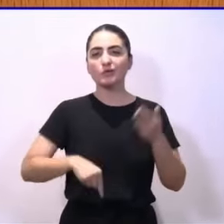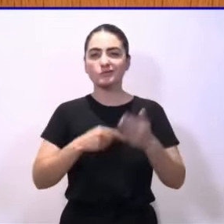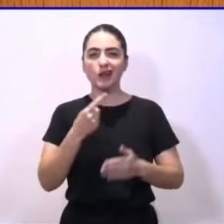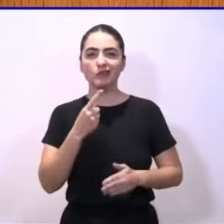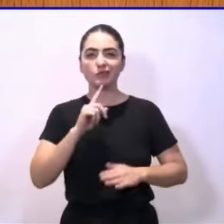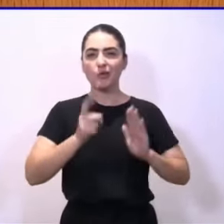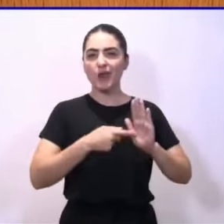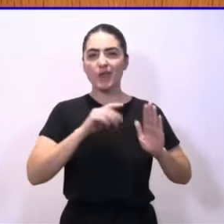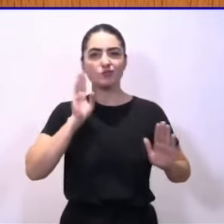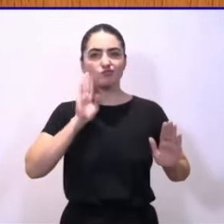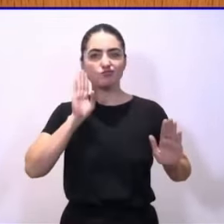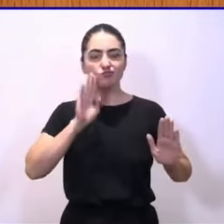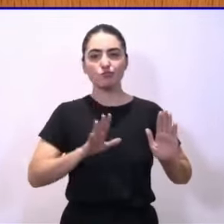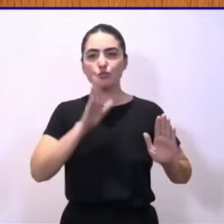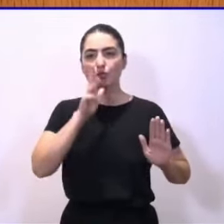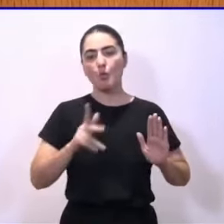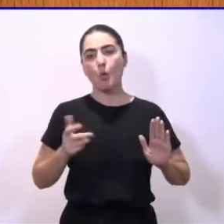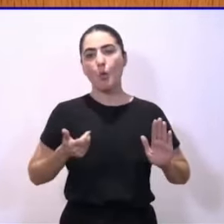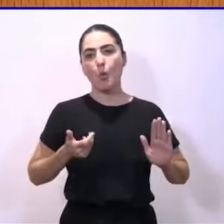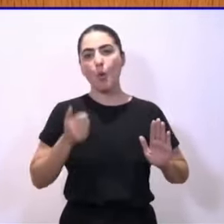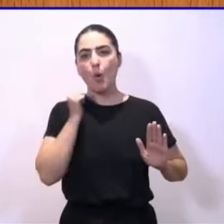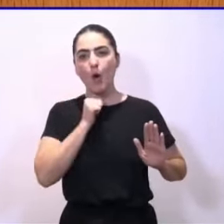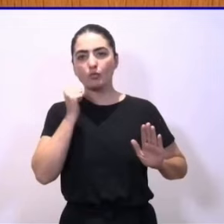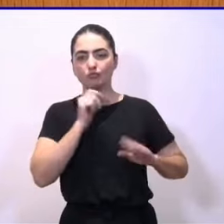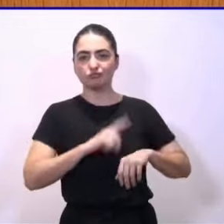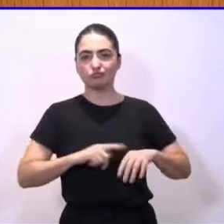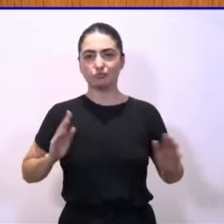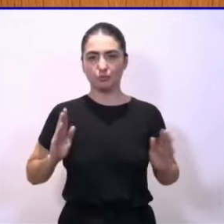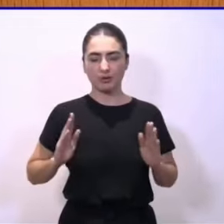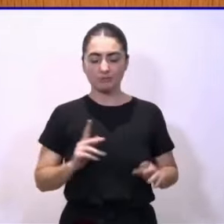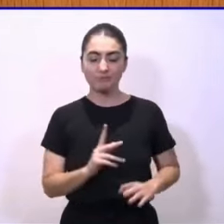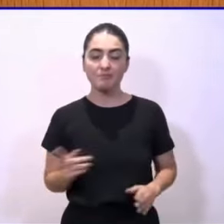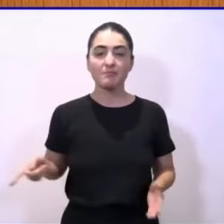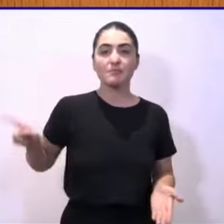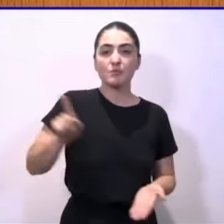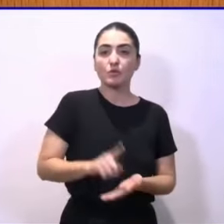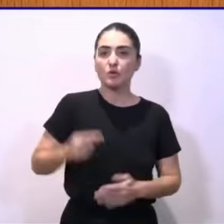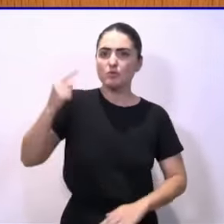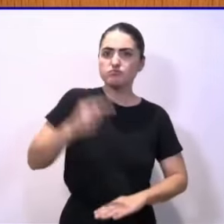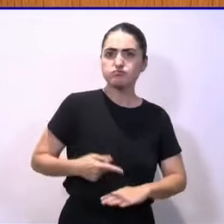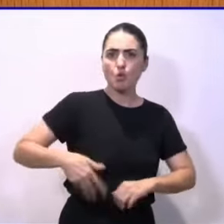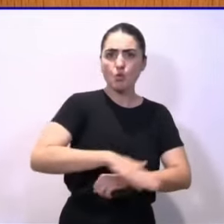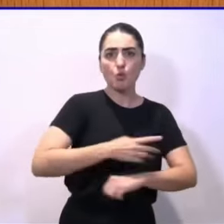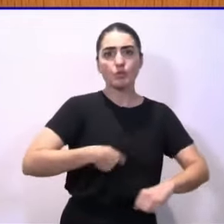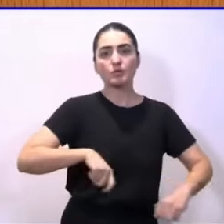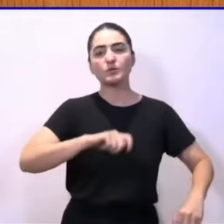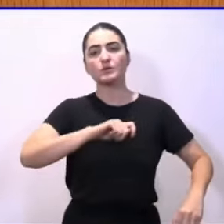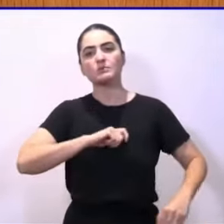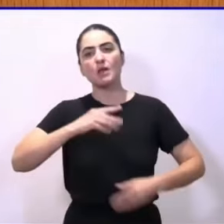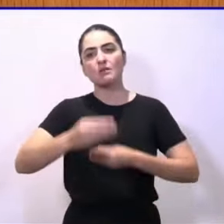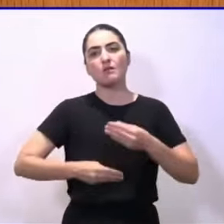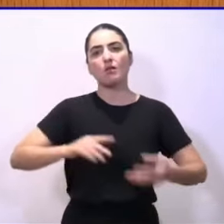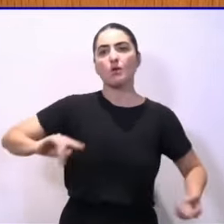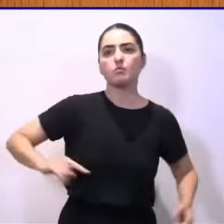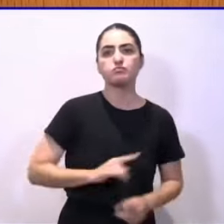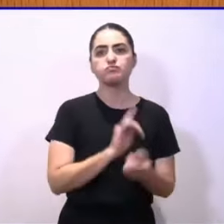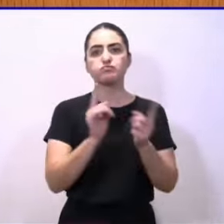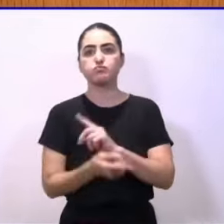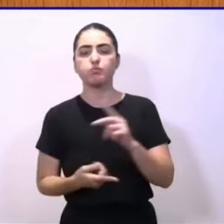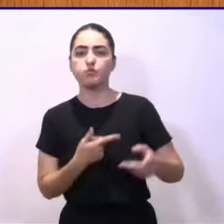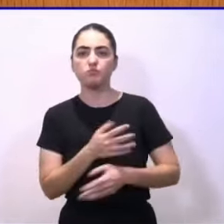con abuso de temporalidad y que nuevamente vuelve a obligar al Estado de España a hacer una transposición adecuada de